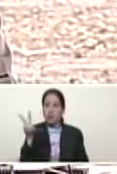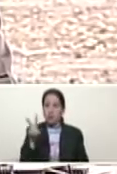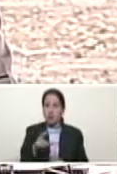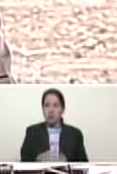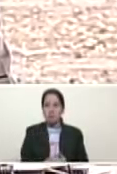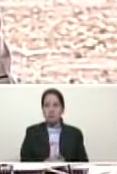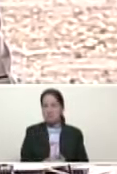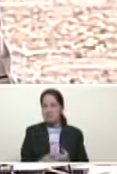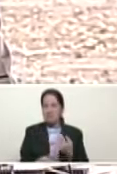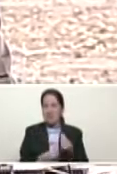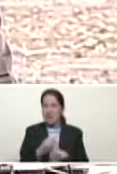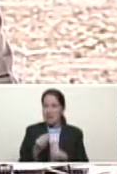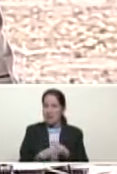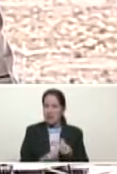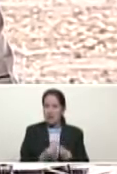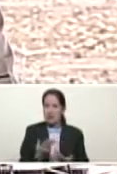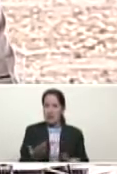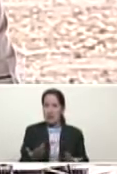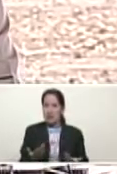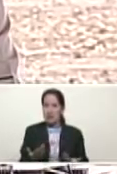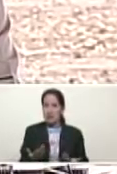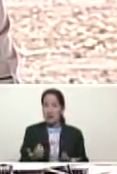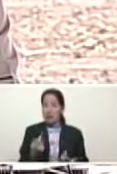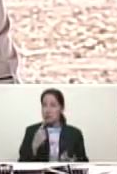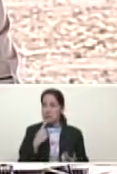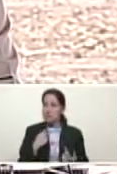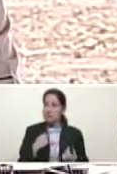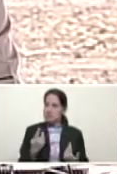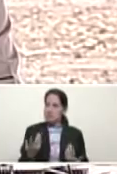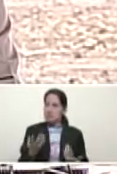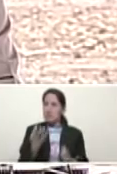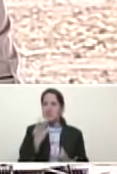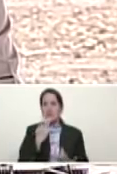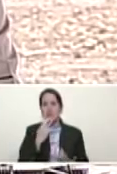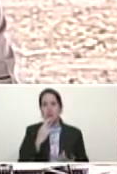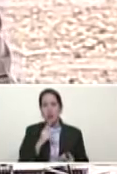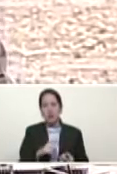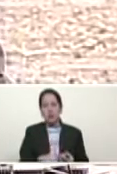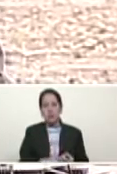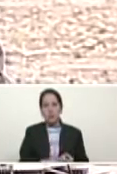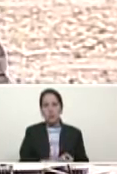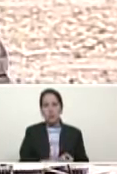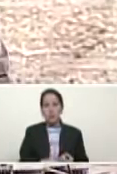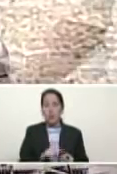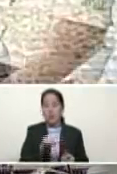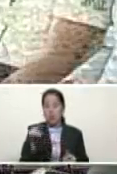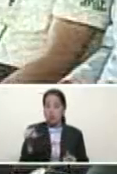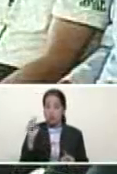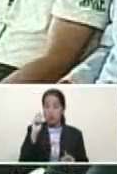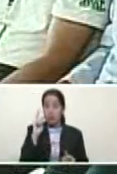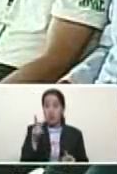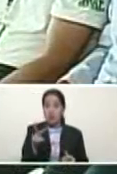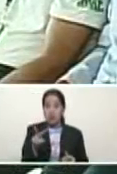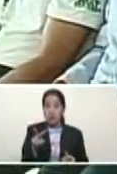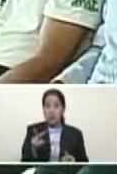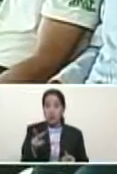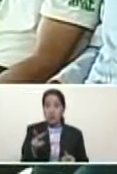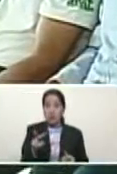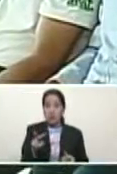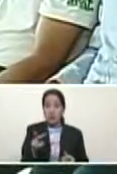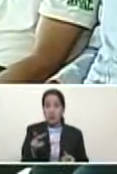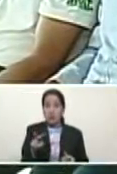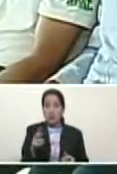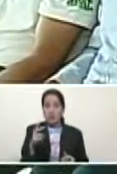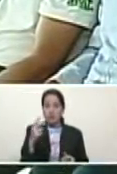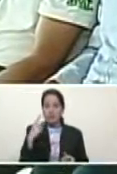¿Qué van a hacer? Yo decía, por ejemplo, ustedes vieron la escaramuza